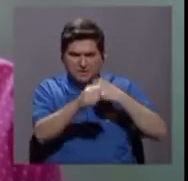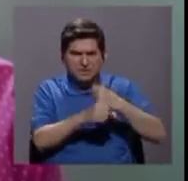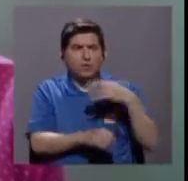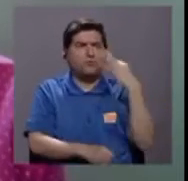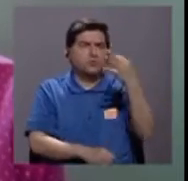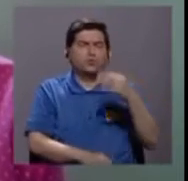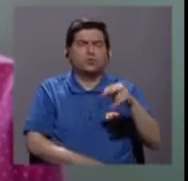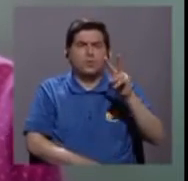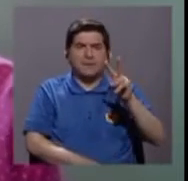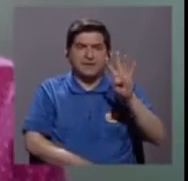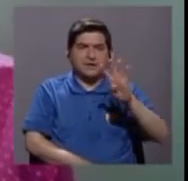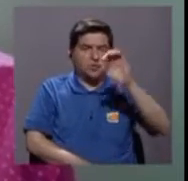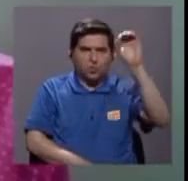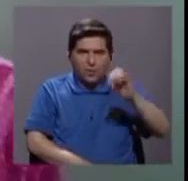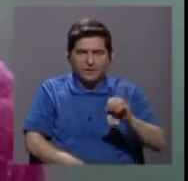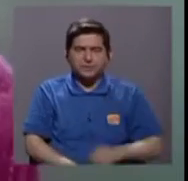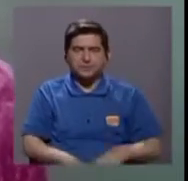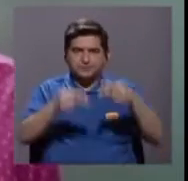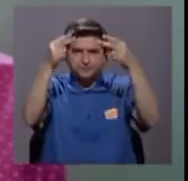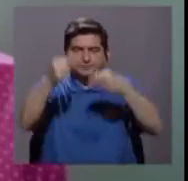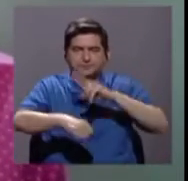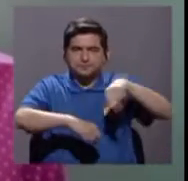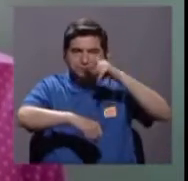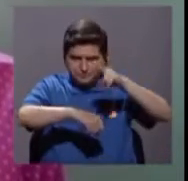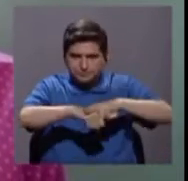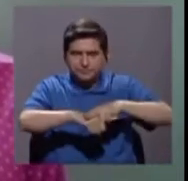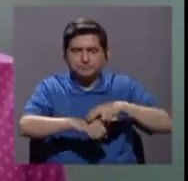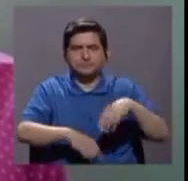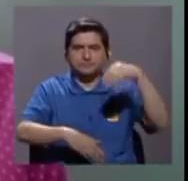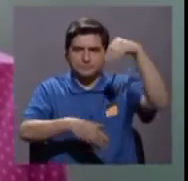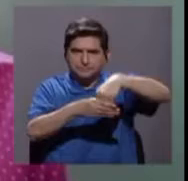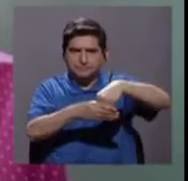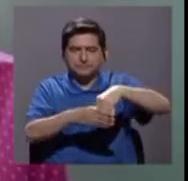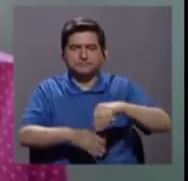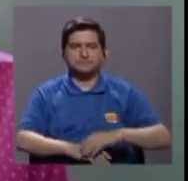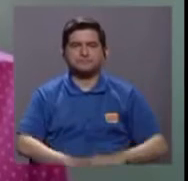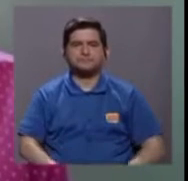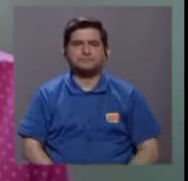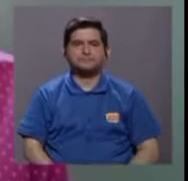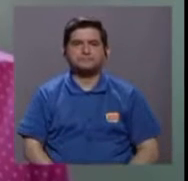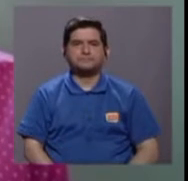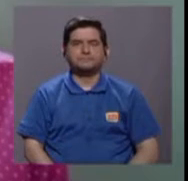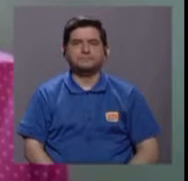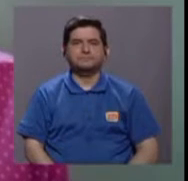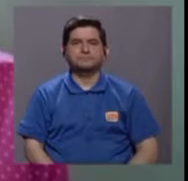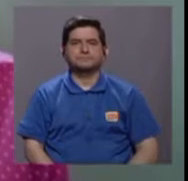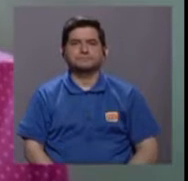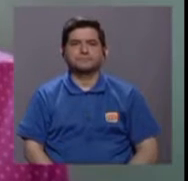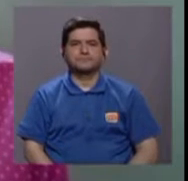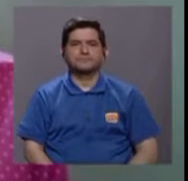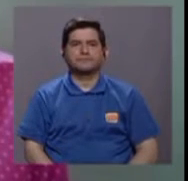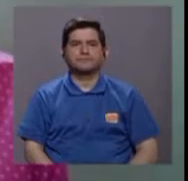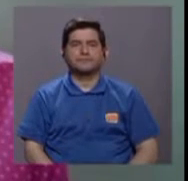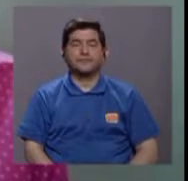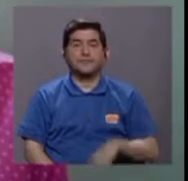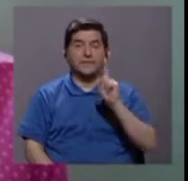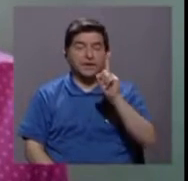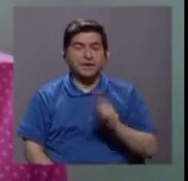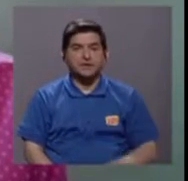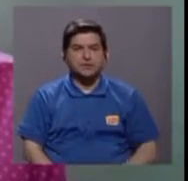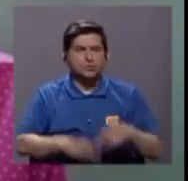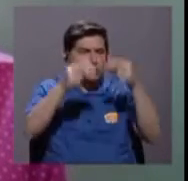creo que 24% del presupuesto nacional. Entonces, es una